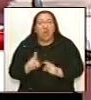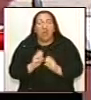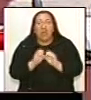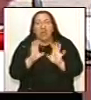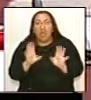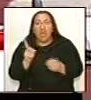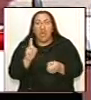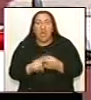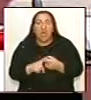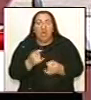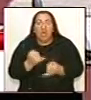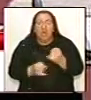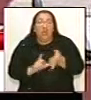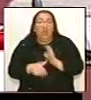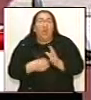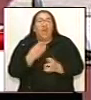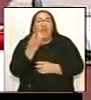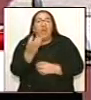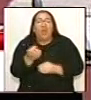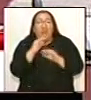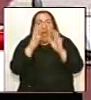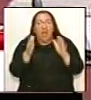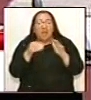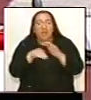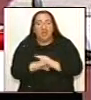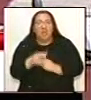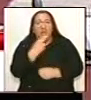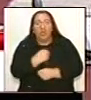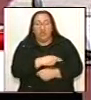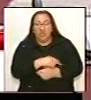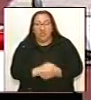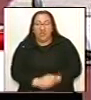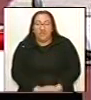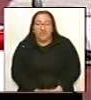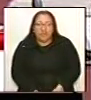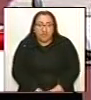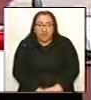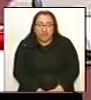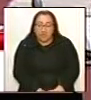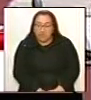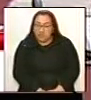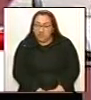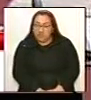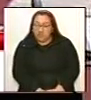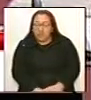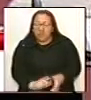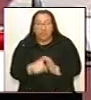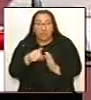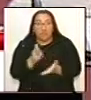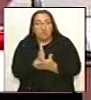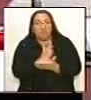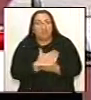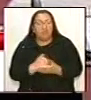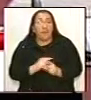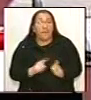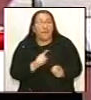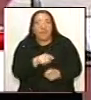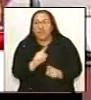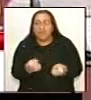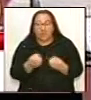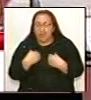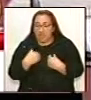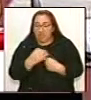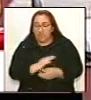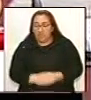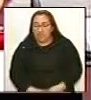por unos días hasta que lo devuelven al almacén hospitalario del Rebagliati y de ahí se distribuye. Pero ellos no nos